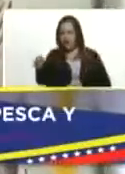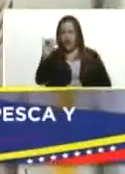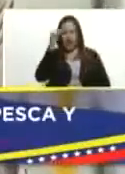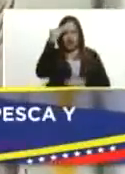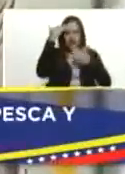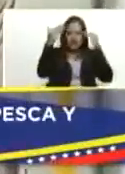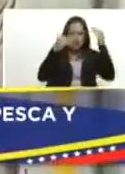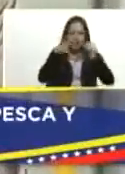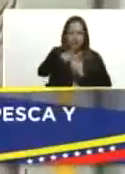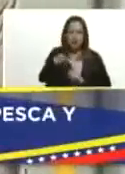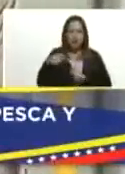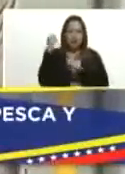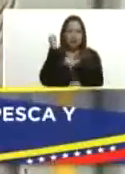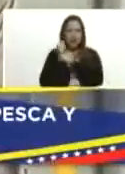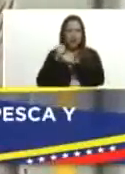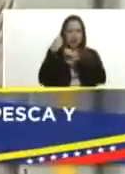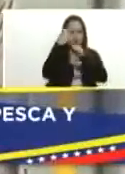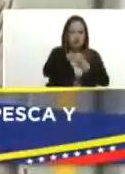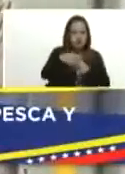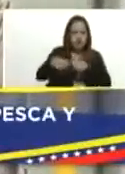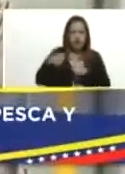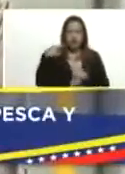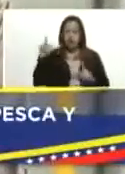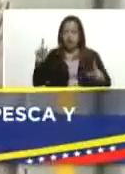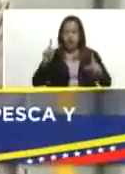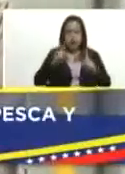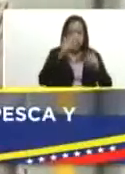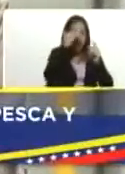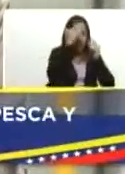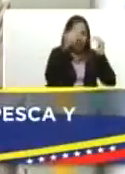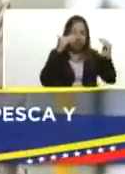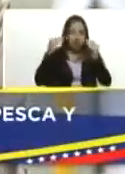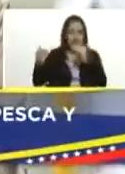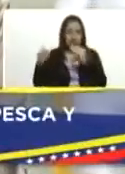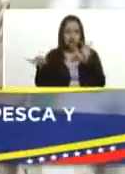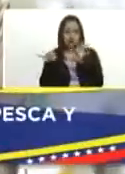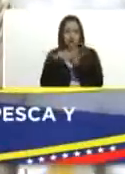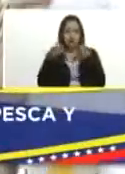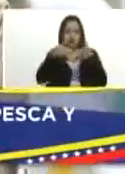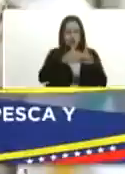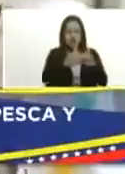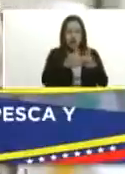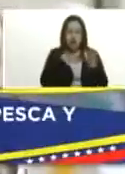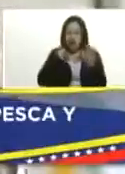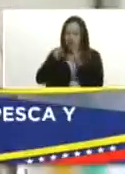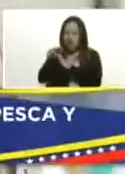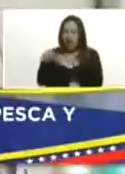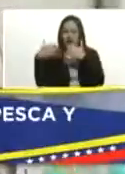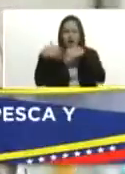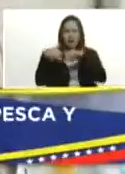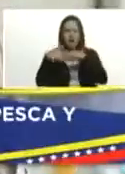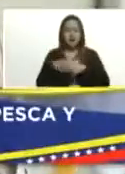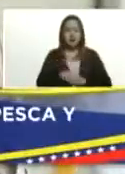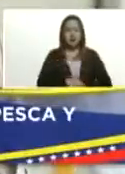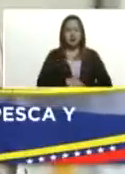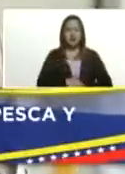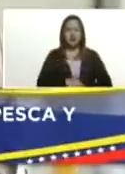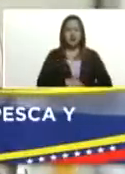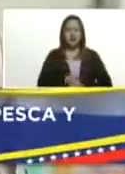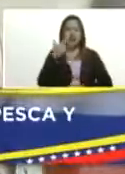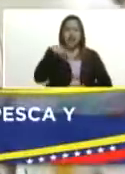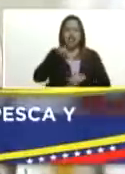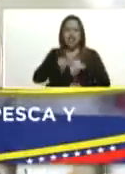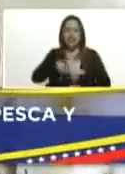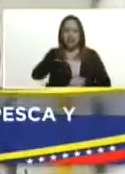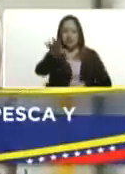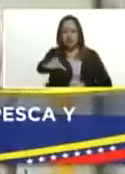los pescadores, porque fui a saludar a los pescadores ahí en el muelle de entrada aquí de la industria. Y apareció un niño de